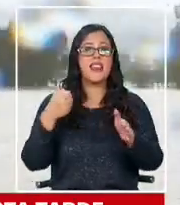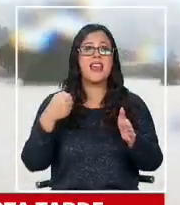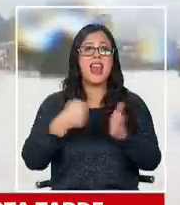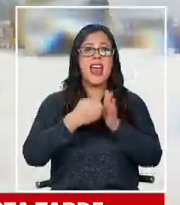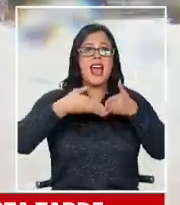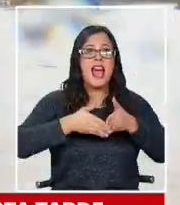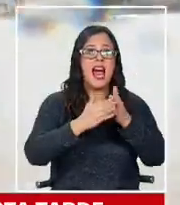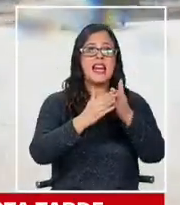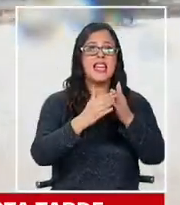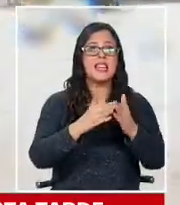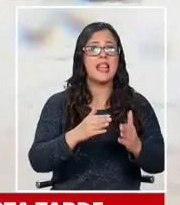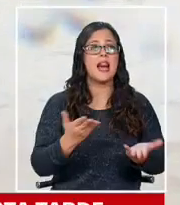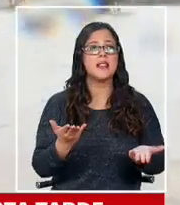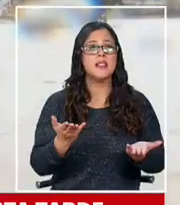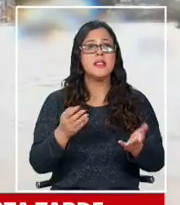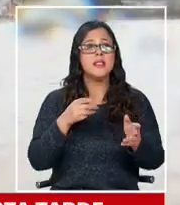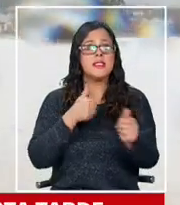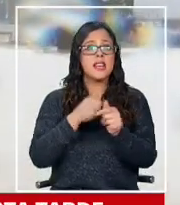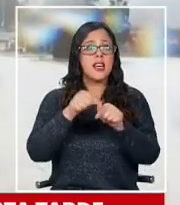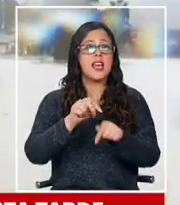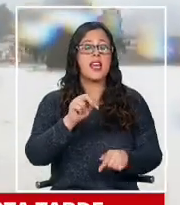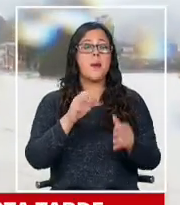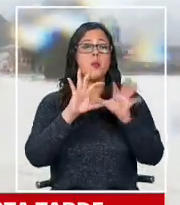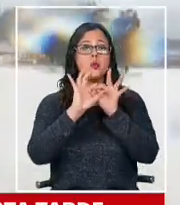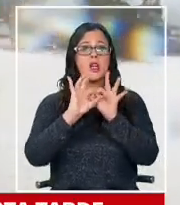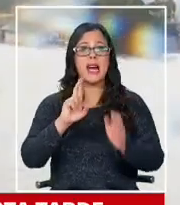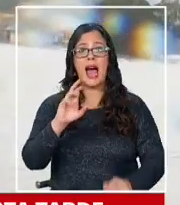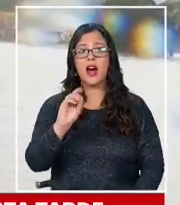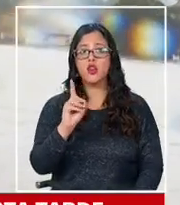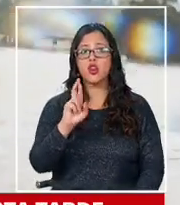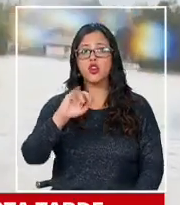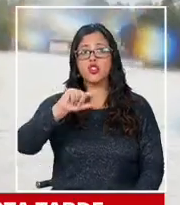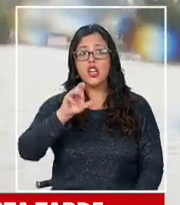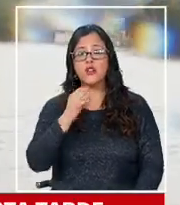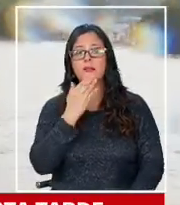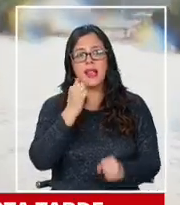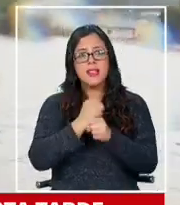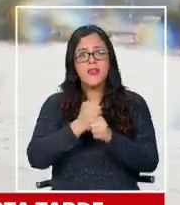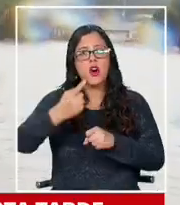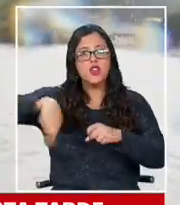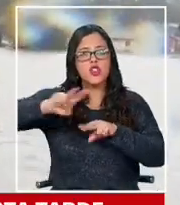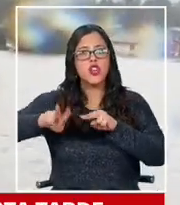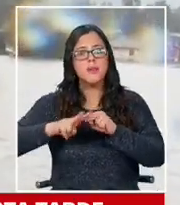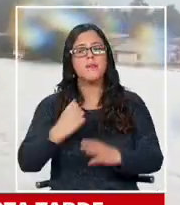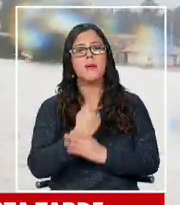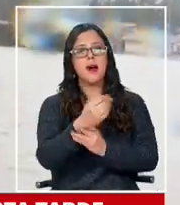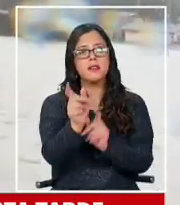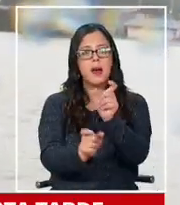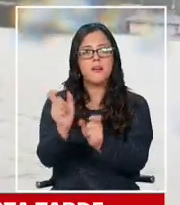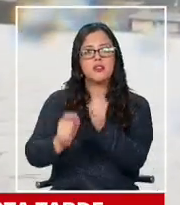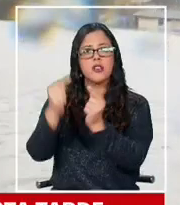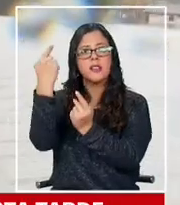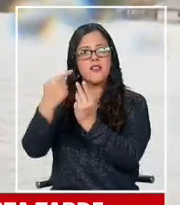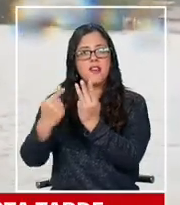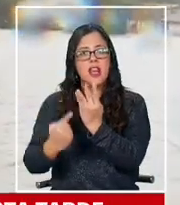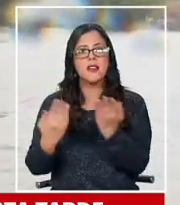forma de llegar acá ha sido gracias a ti y también el trabajo que han hecho para ayudar a distintas personas,